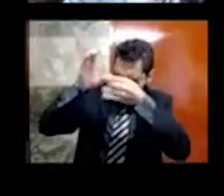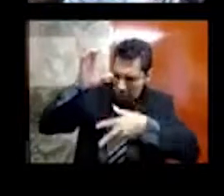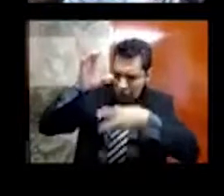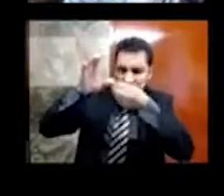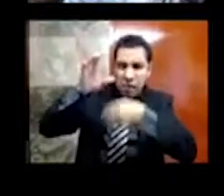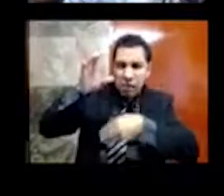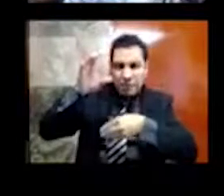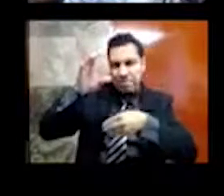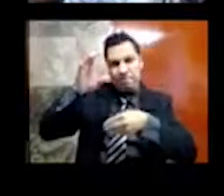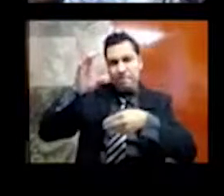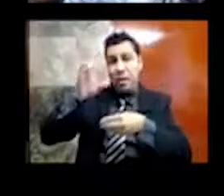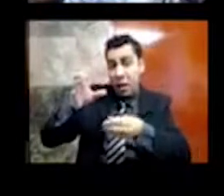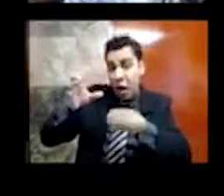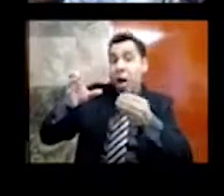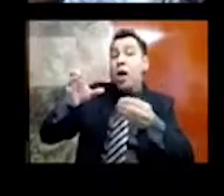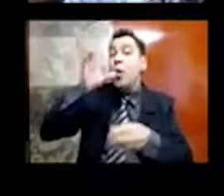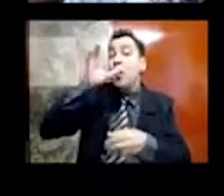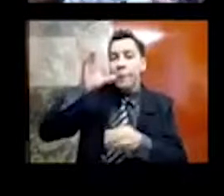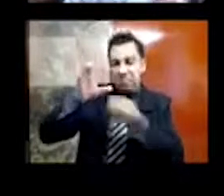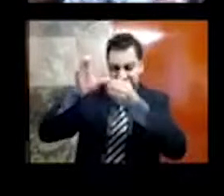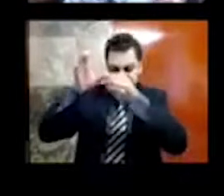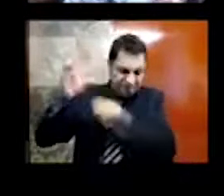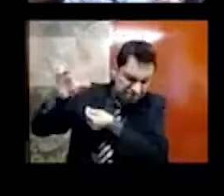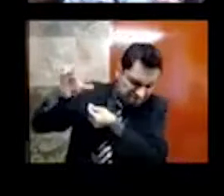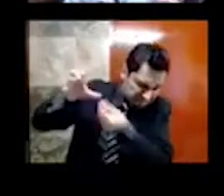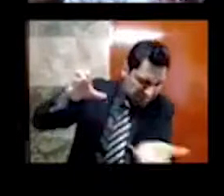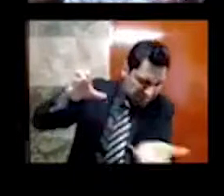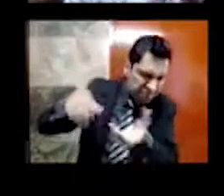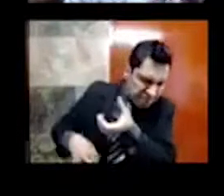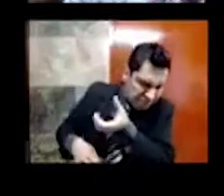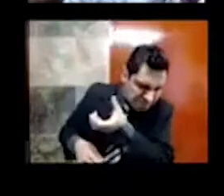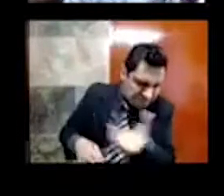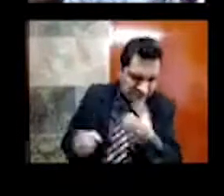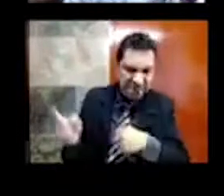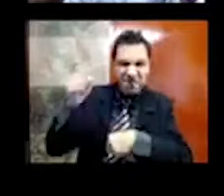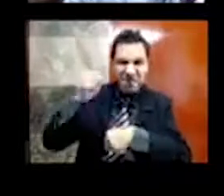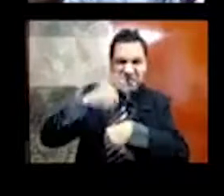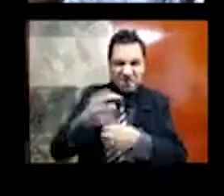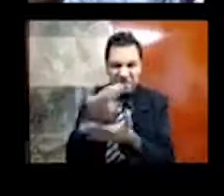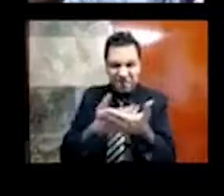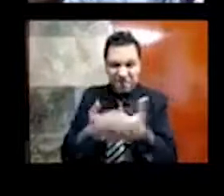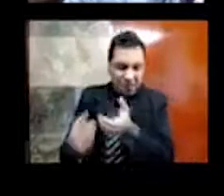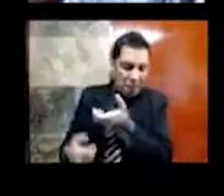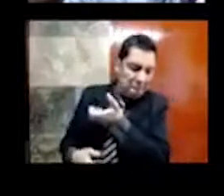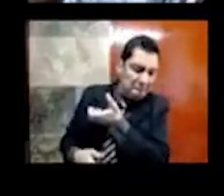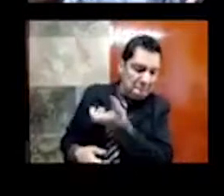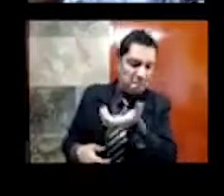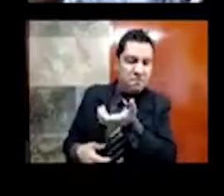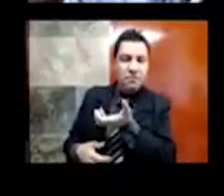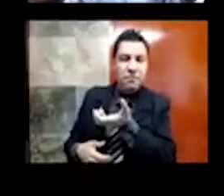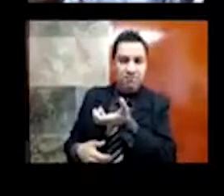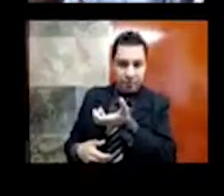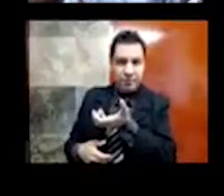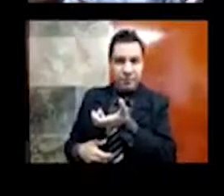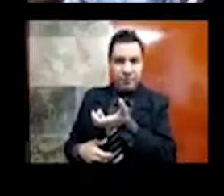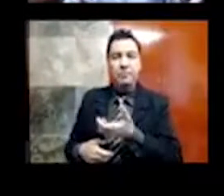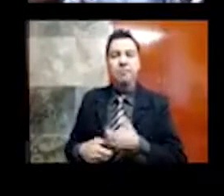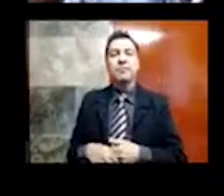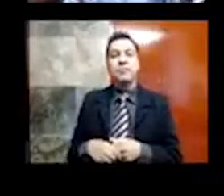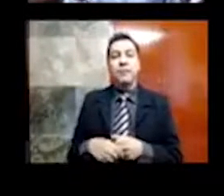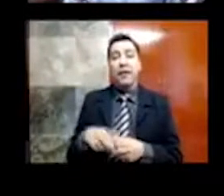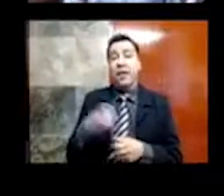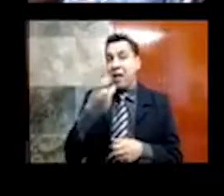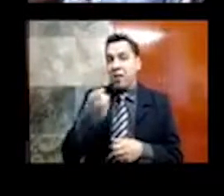al suelo y forman figuras. Eso se le llama pintar el alacrán. No hay nada nuevo bajo el sol. Esto se hacía en